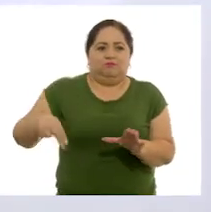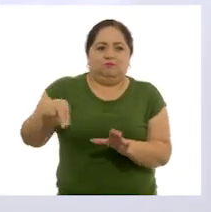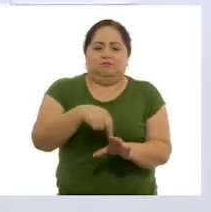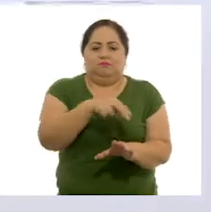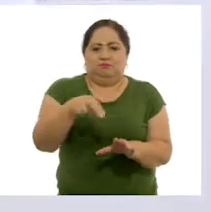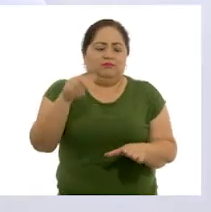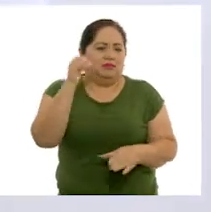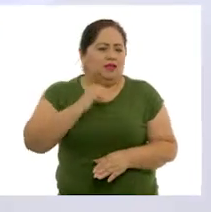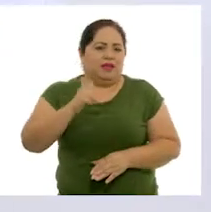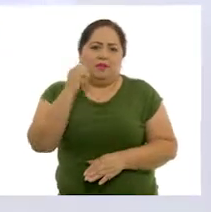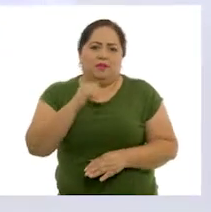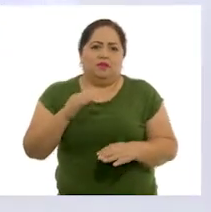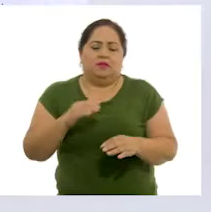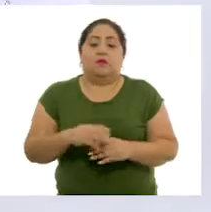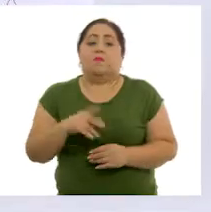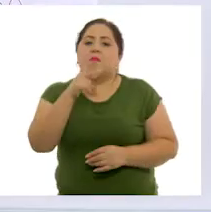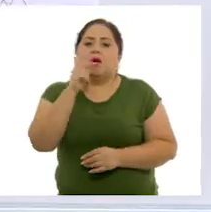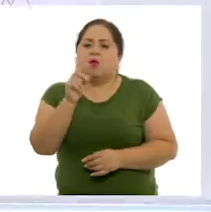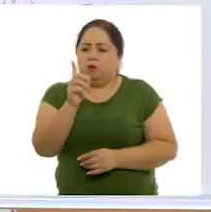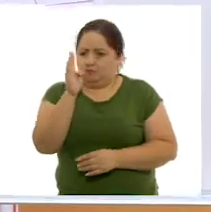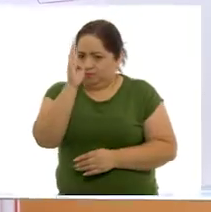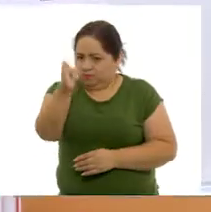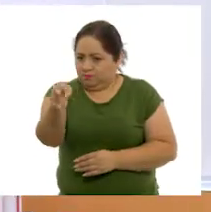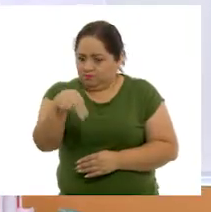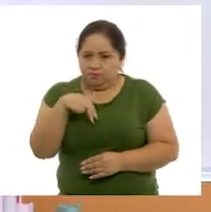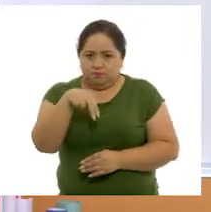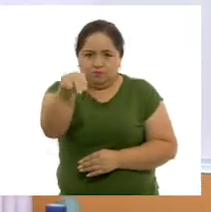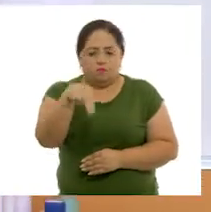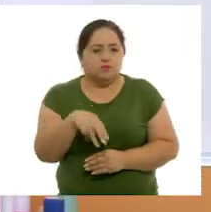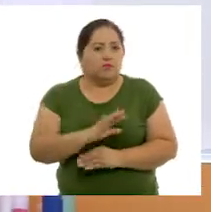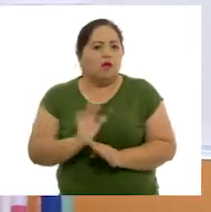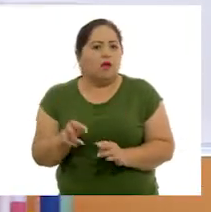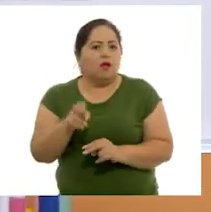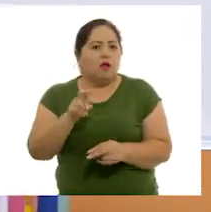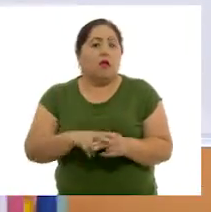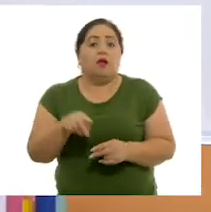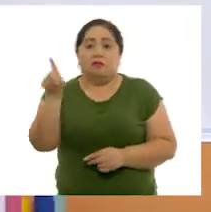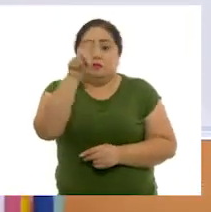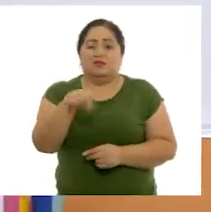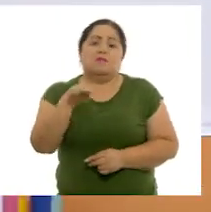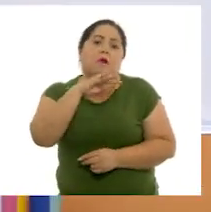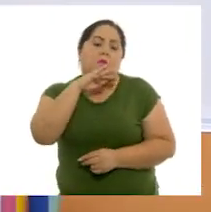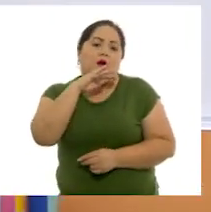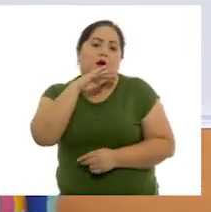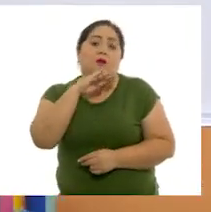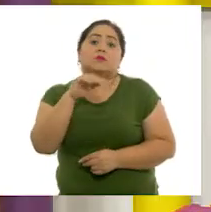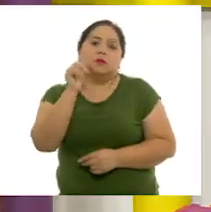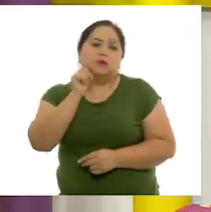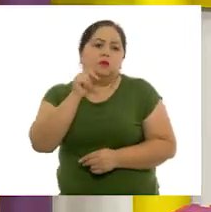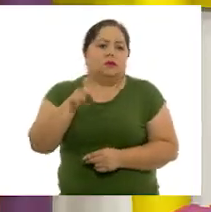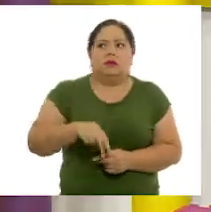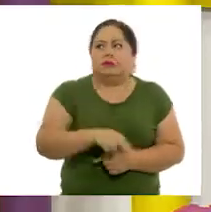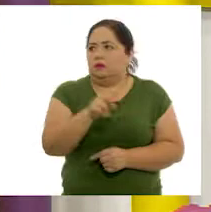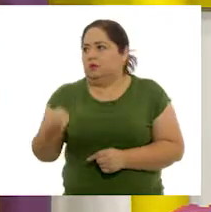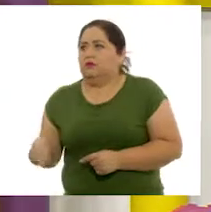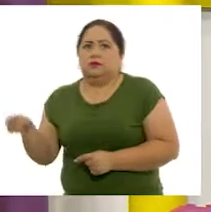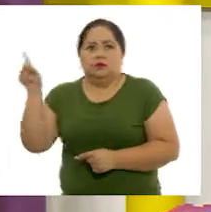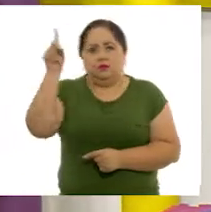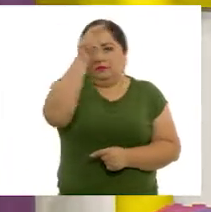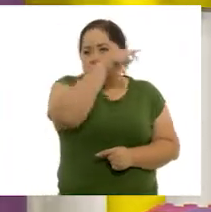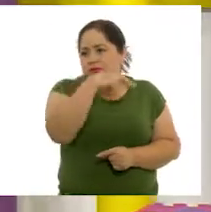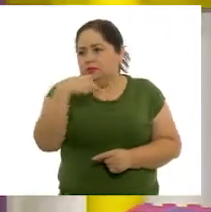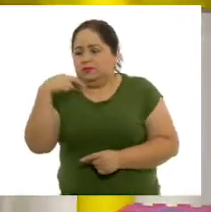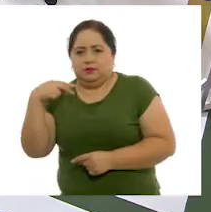así. ¿Verdad? Que es como muy directo, ¿no? ¿Y podría ser entonces la circular para mamá? Sí, porque mamá recorre la casa siempre como en